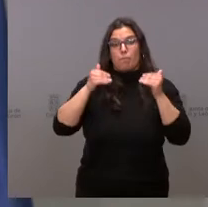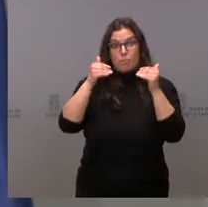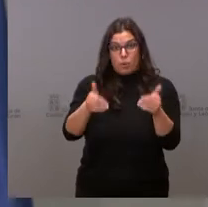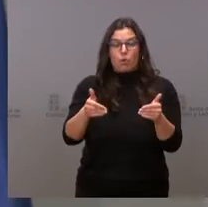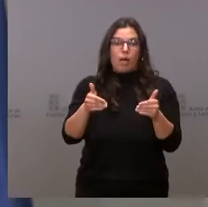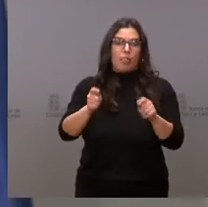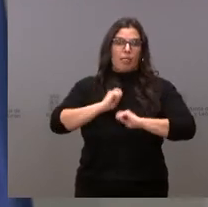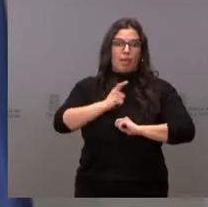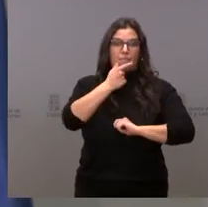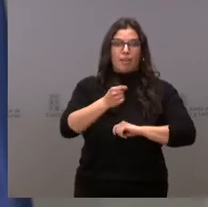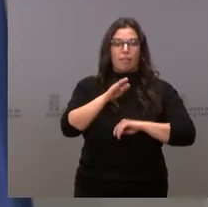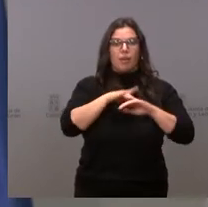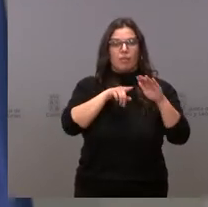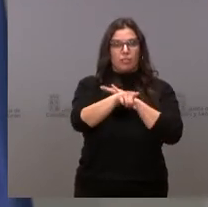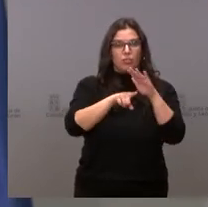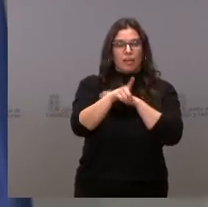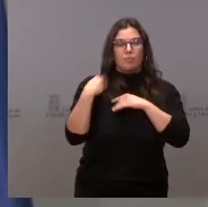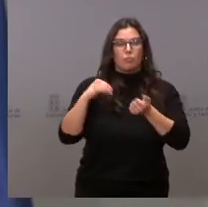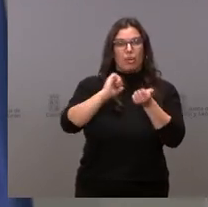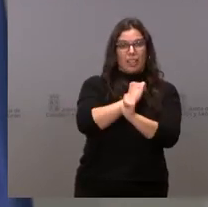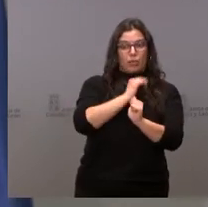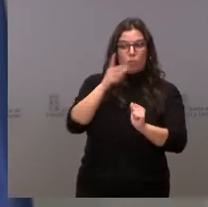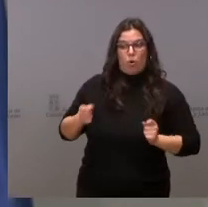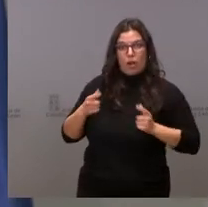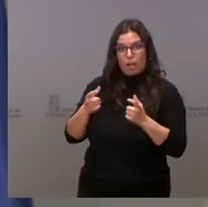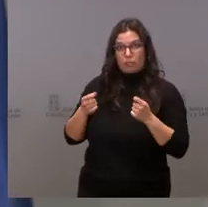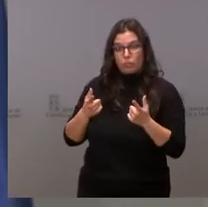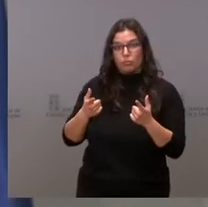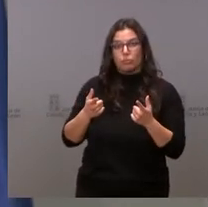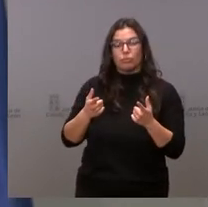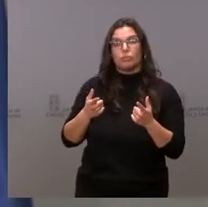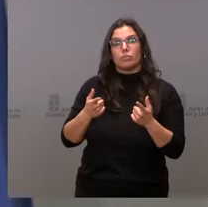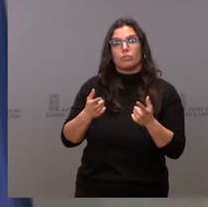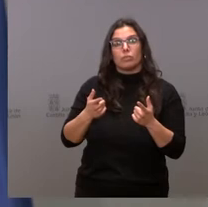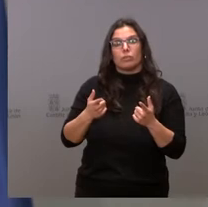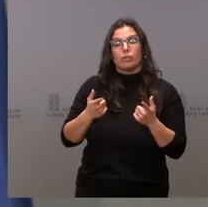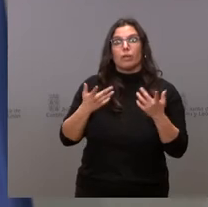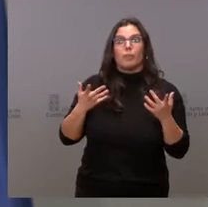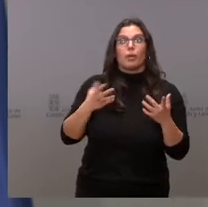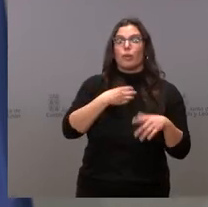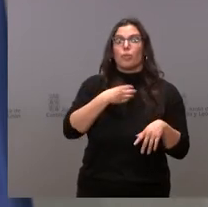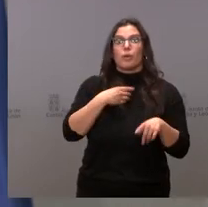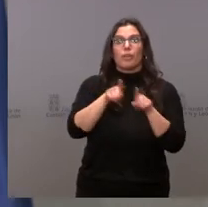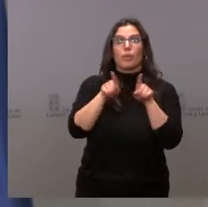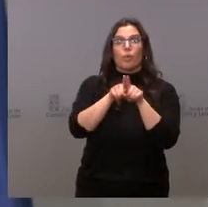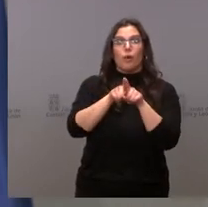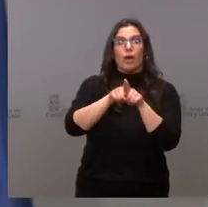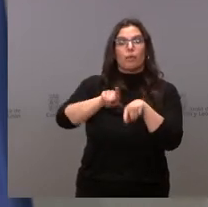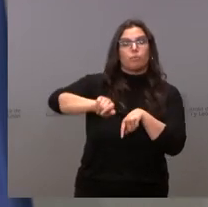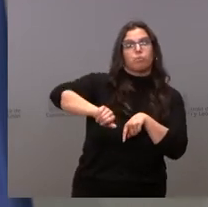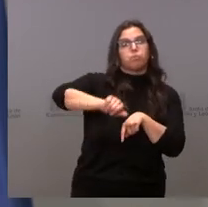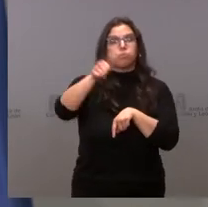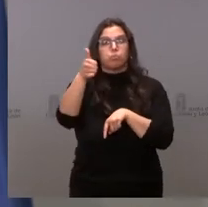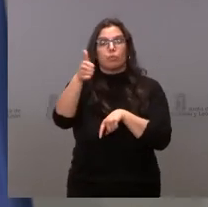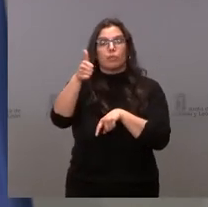gestión de los créditos vinculados en los gastos por tanto de los estados numéricos pero lo que no puede establecer es la aprobación de cuestiones que